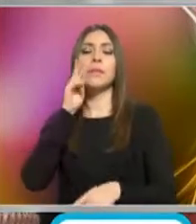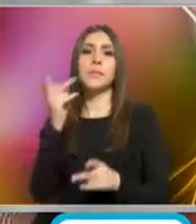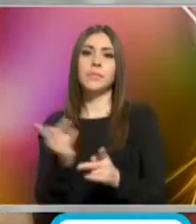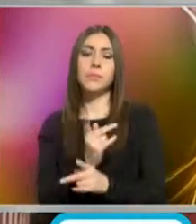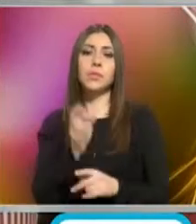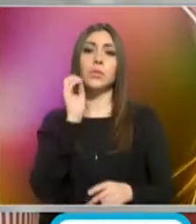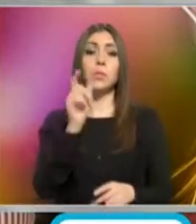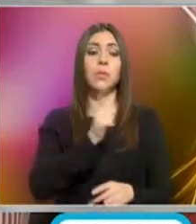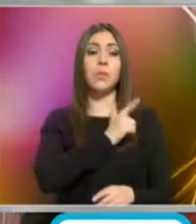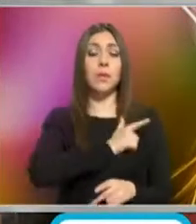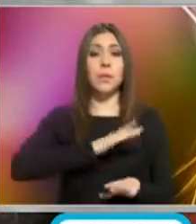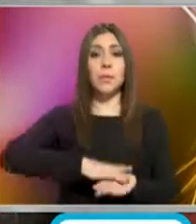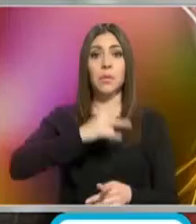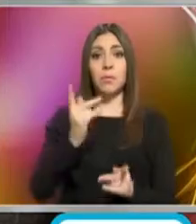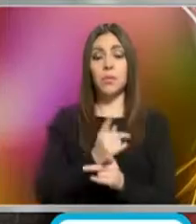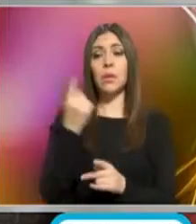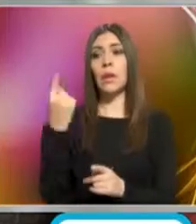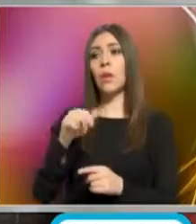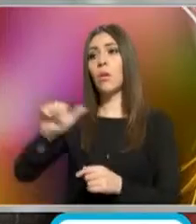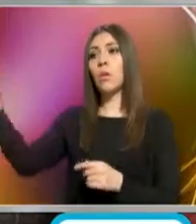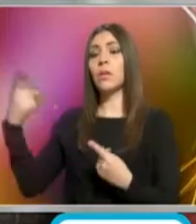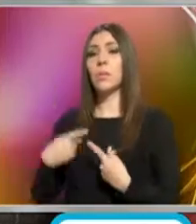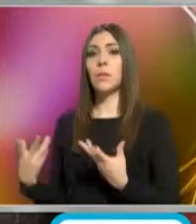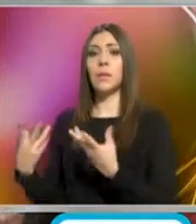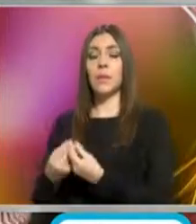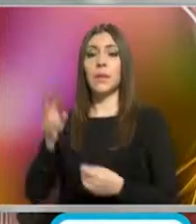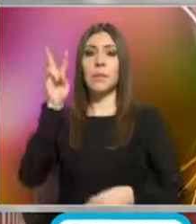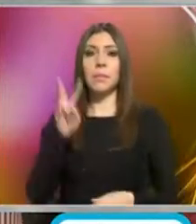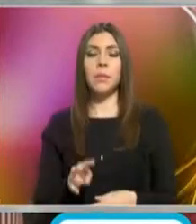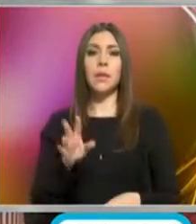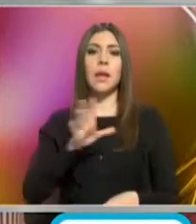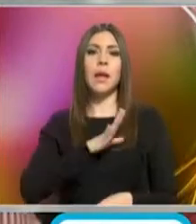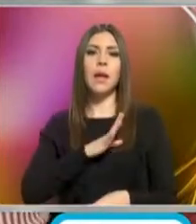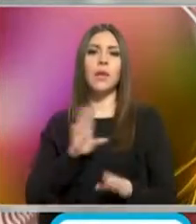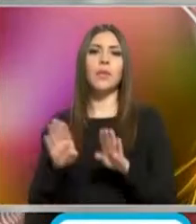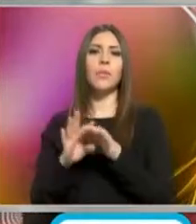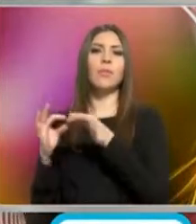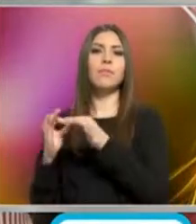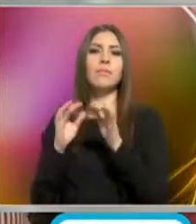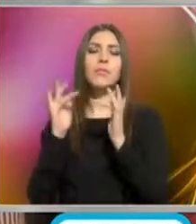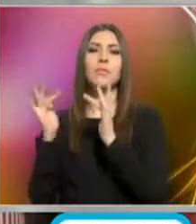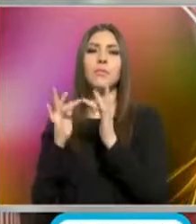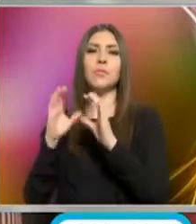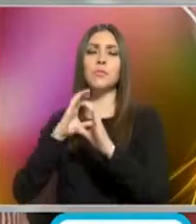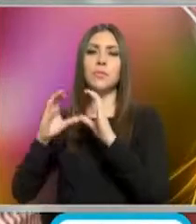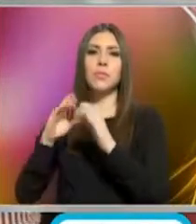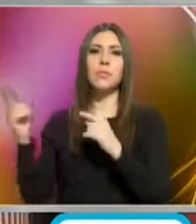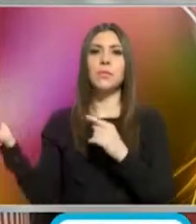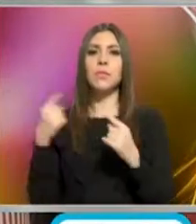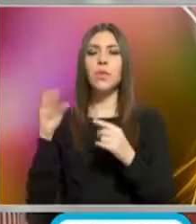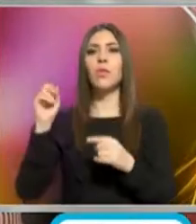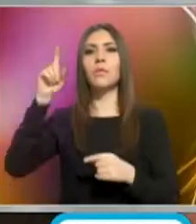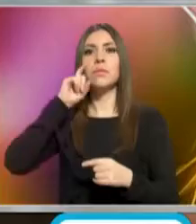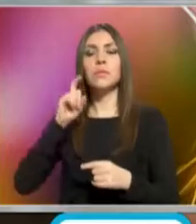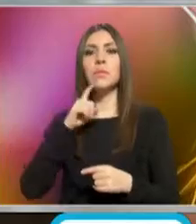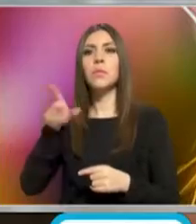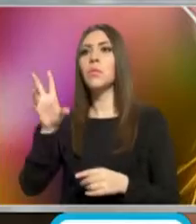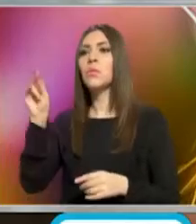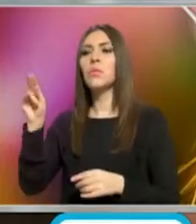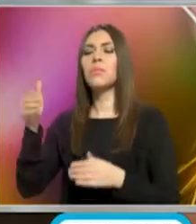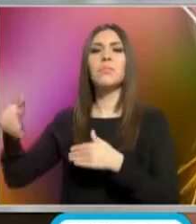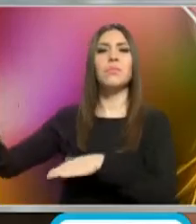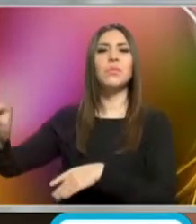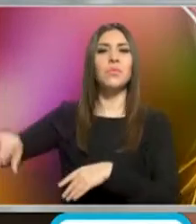cuando tú prefieras la pornografía a estar con una persona de la vida real, estableciendo un vínculo no está padre, afectivo o erótico, ya no está padre.